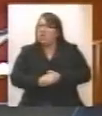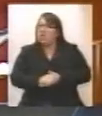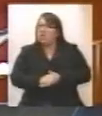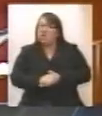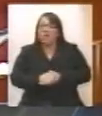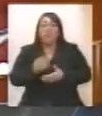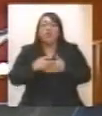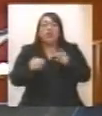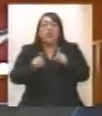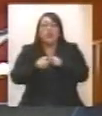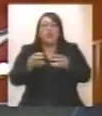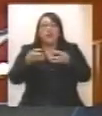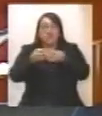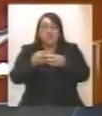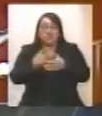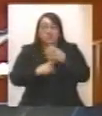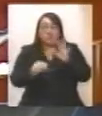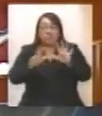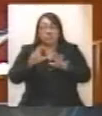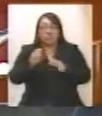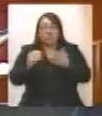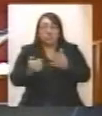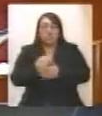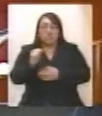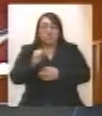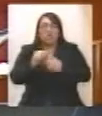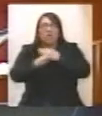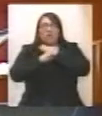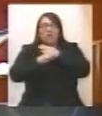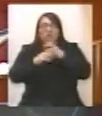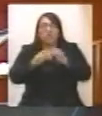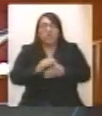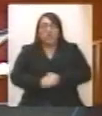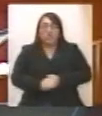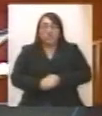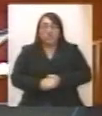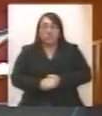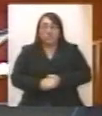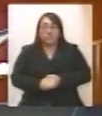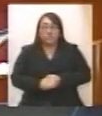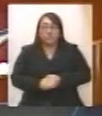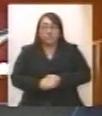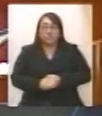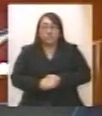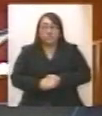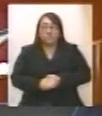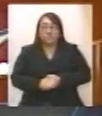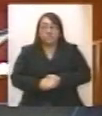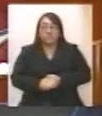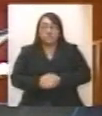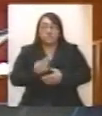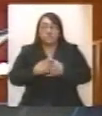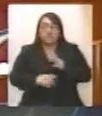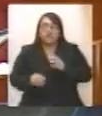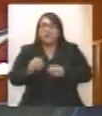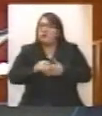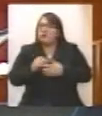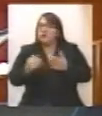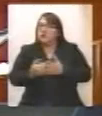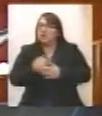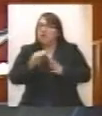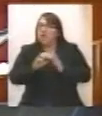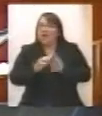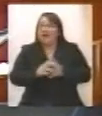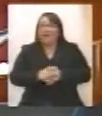del 2015 de 80 nuevos defensores públicos para reforzar la implementación del nuevo